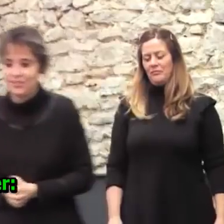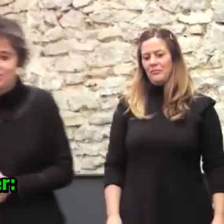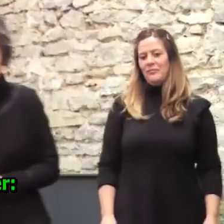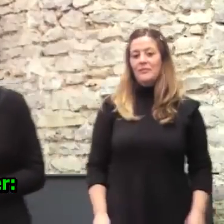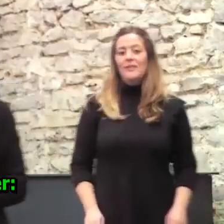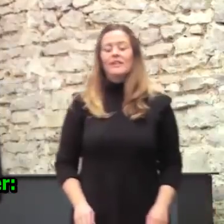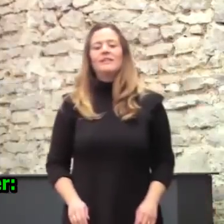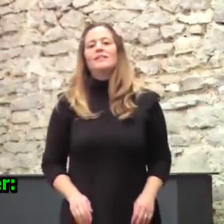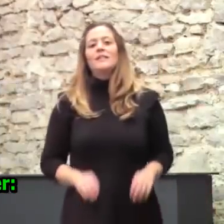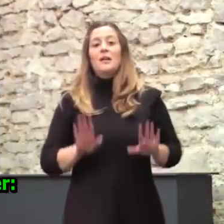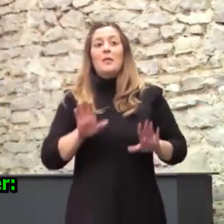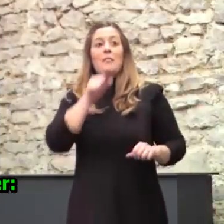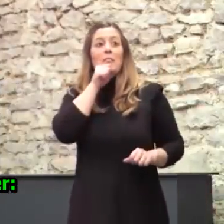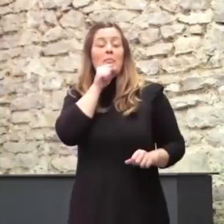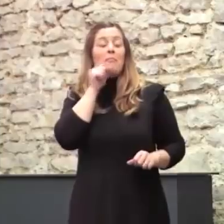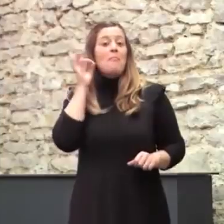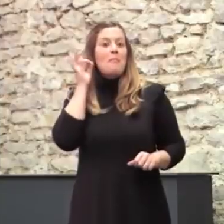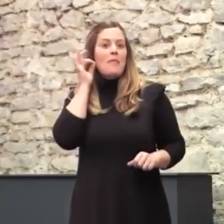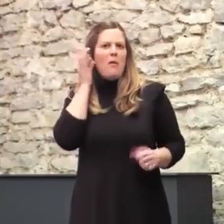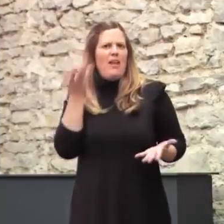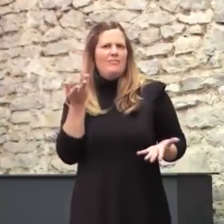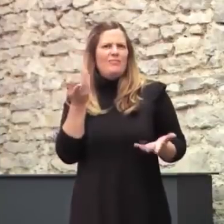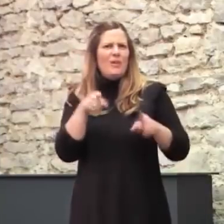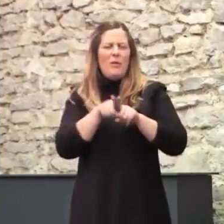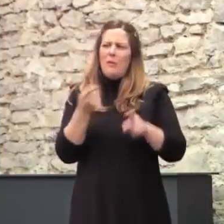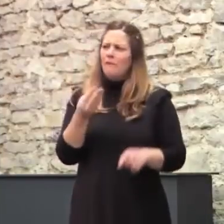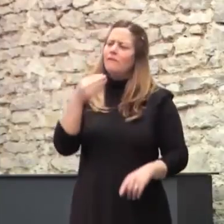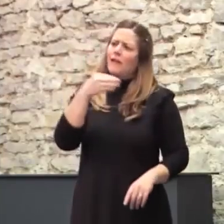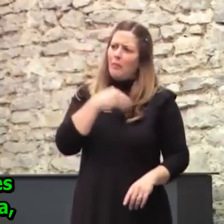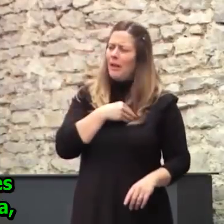era difícil de entender, le da un poco de pena, ¿no? Y,